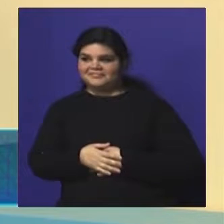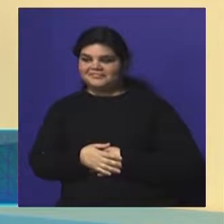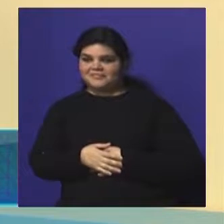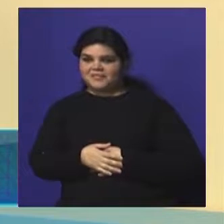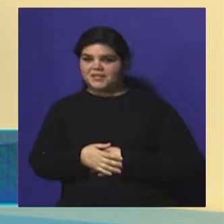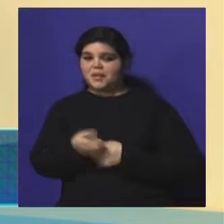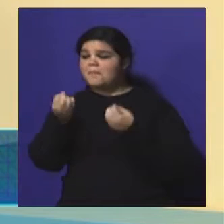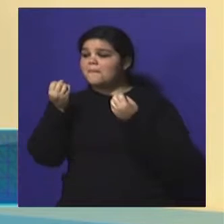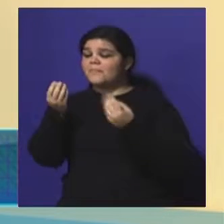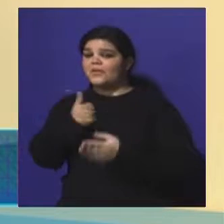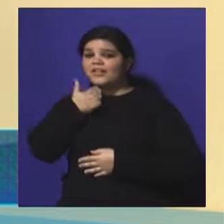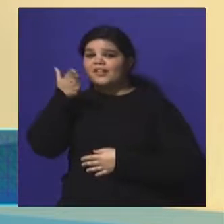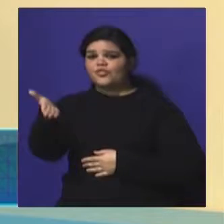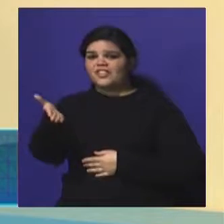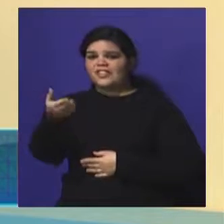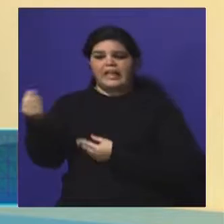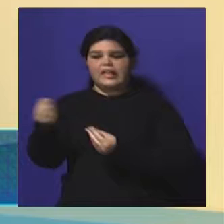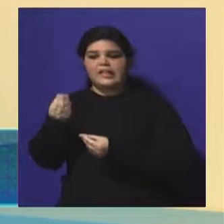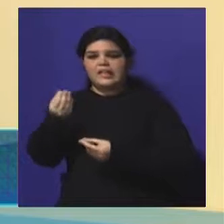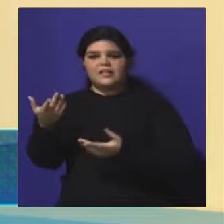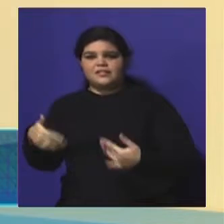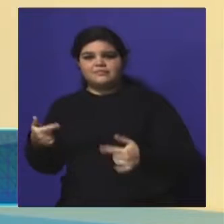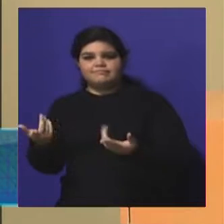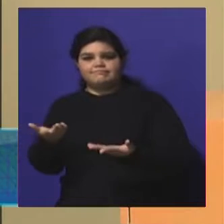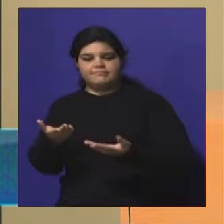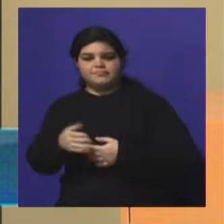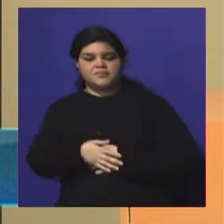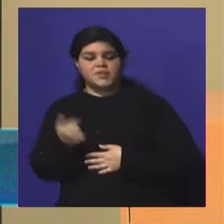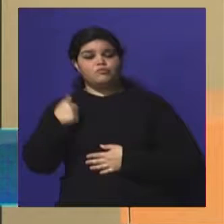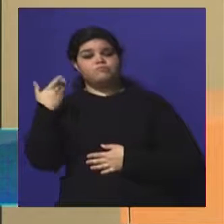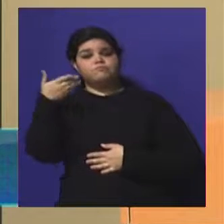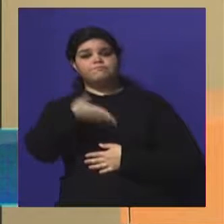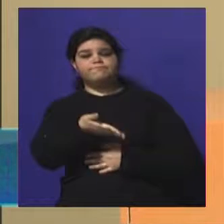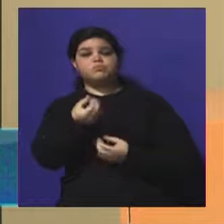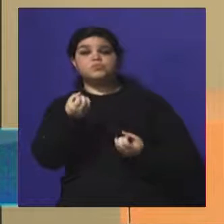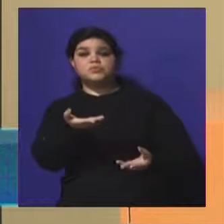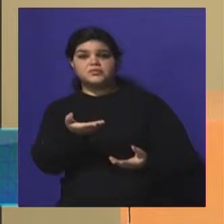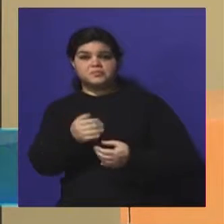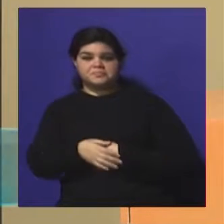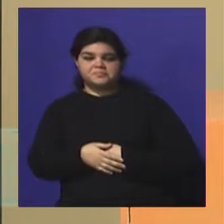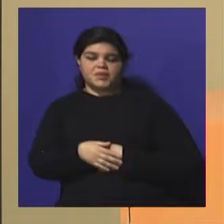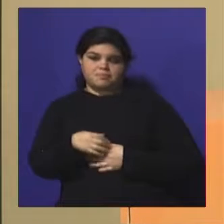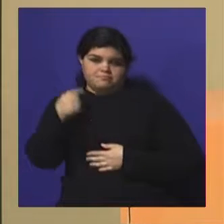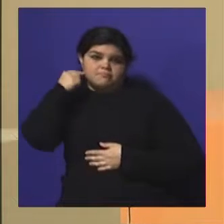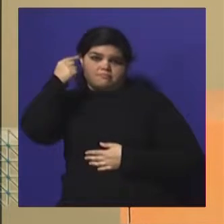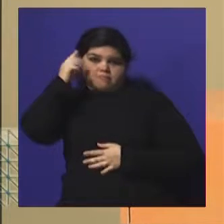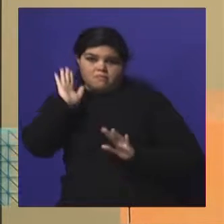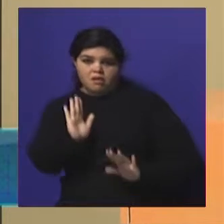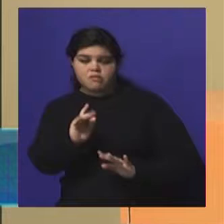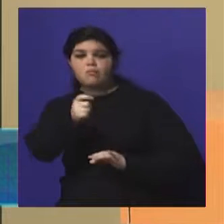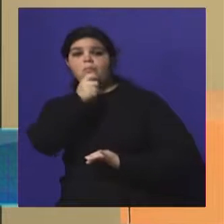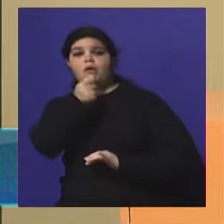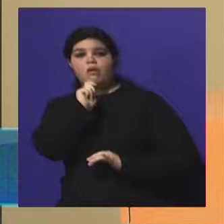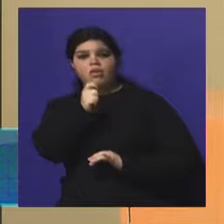¿por qué fuiste y qué te encontraste allí? ¿Por qué fui? Porque me parece que como periodista es una